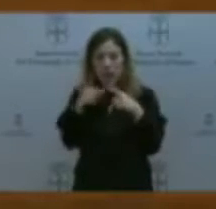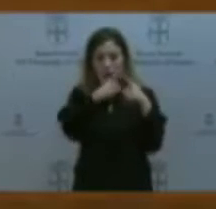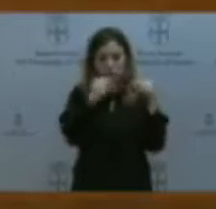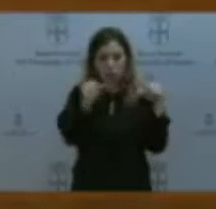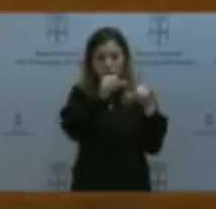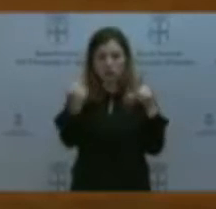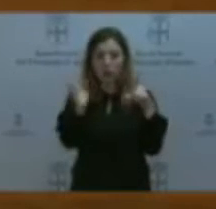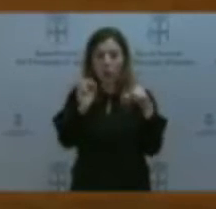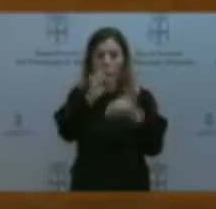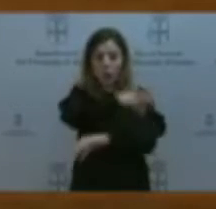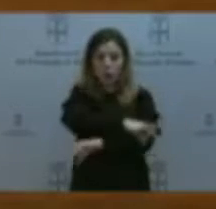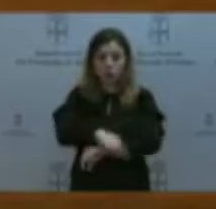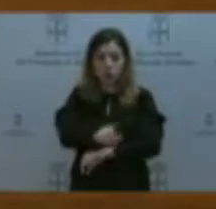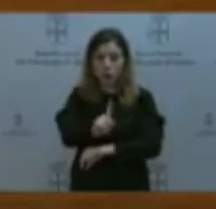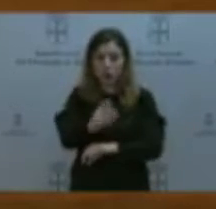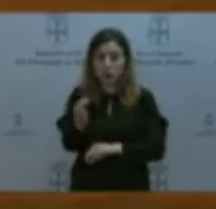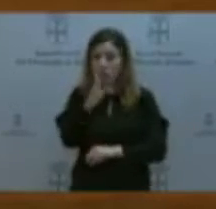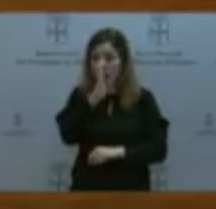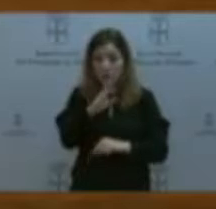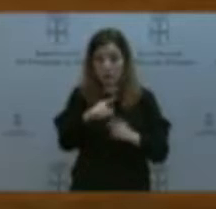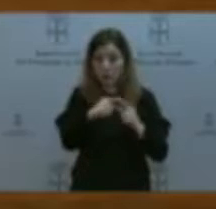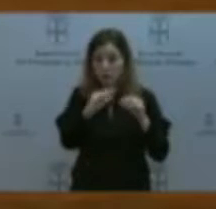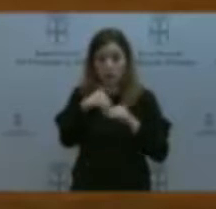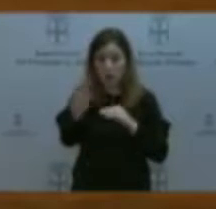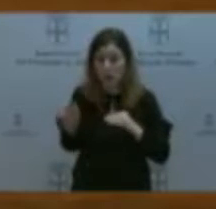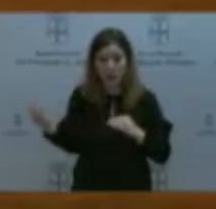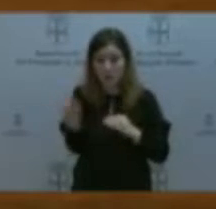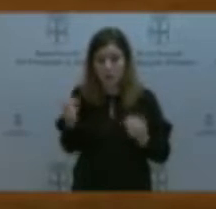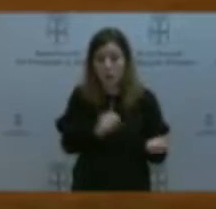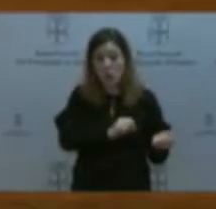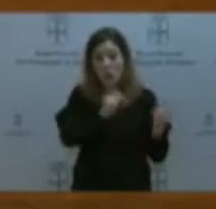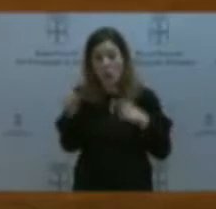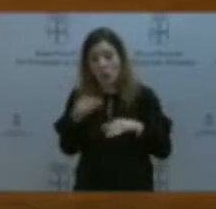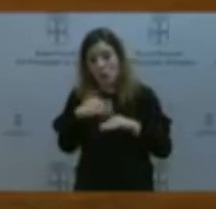fuera de Asturias para poder hacer algo con nuestra vida.